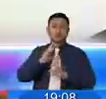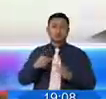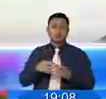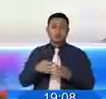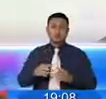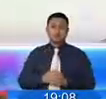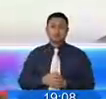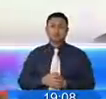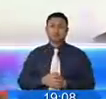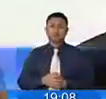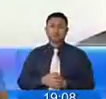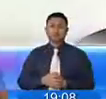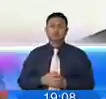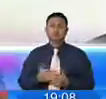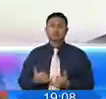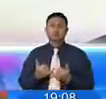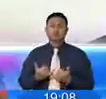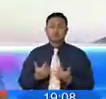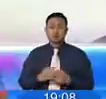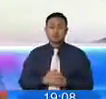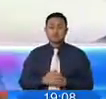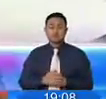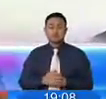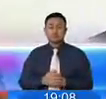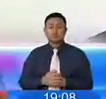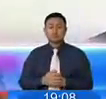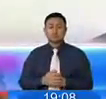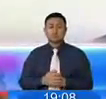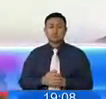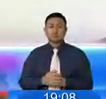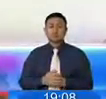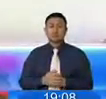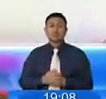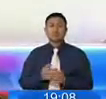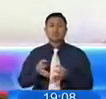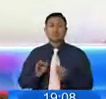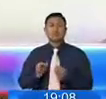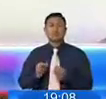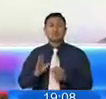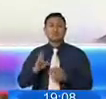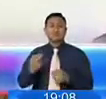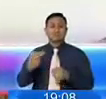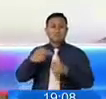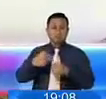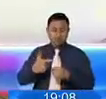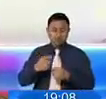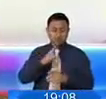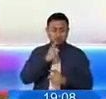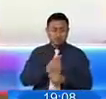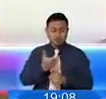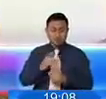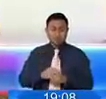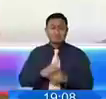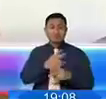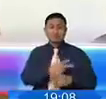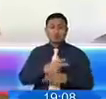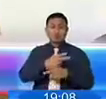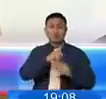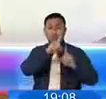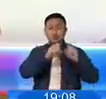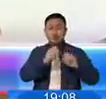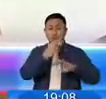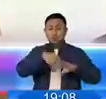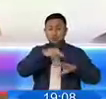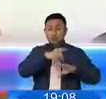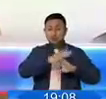organismo. Es la hora de activar mecanismos concretos de participación y por ello voy a reinstalar el Consejo Consultivo